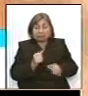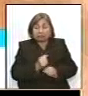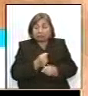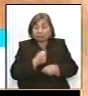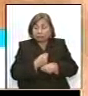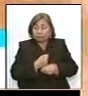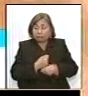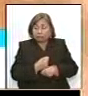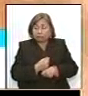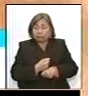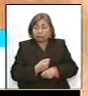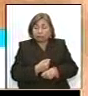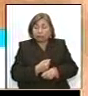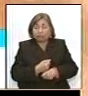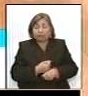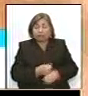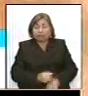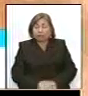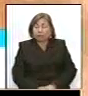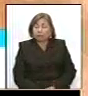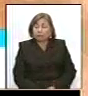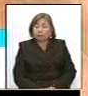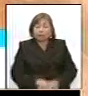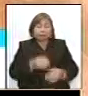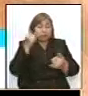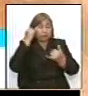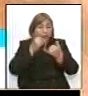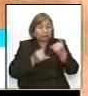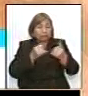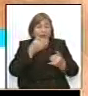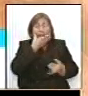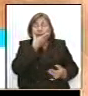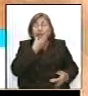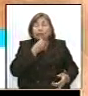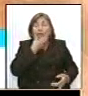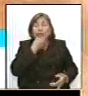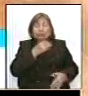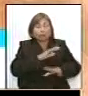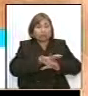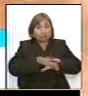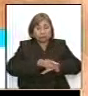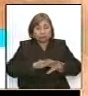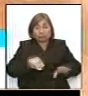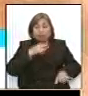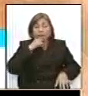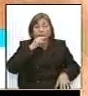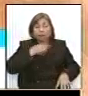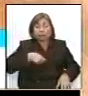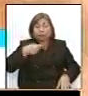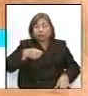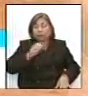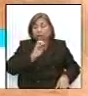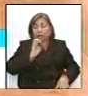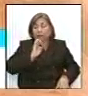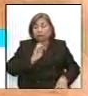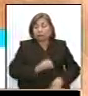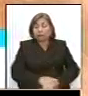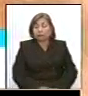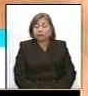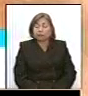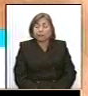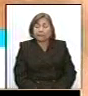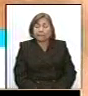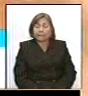el cese del fin en diciembre del contrato de esta persona y que por eso se había abonado el mes de enero, y